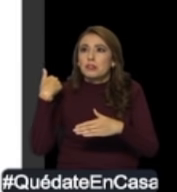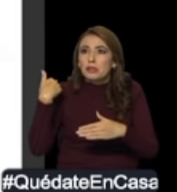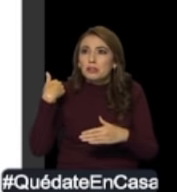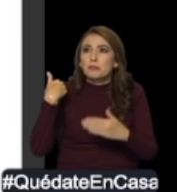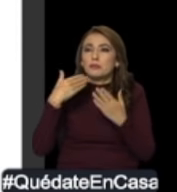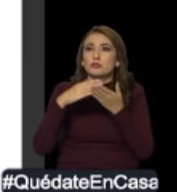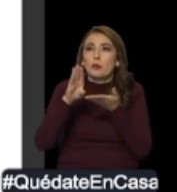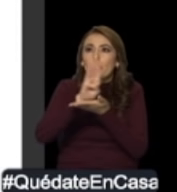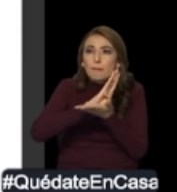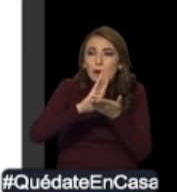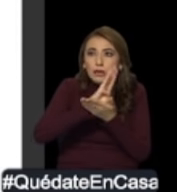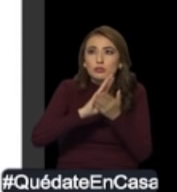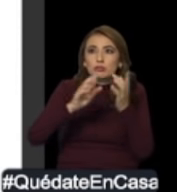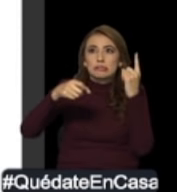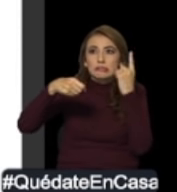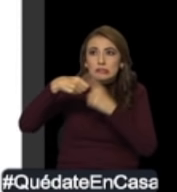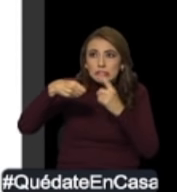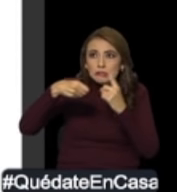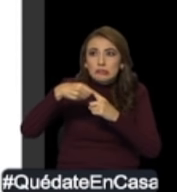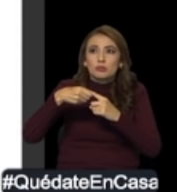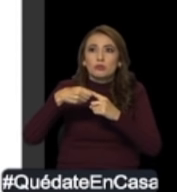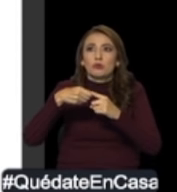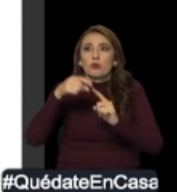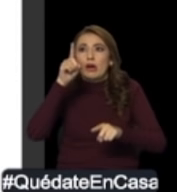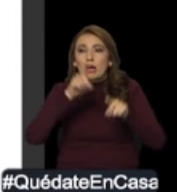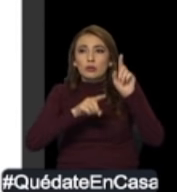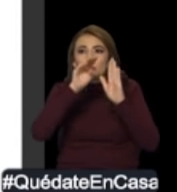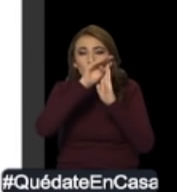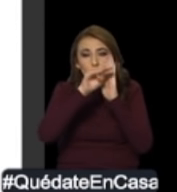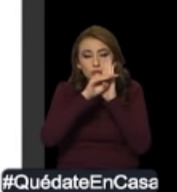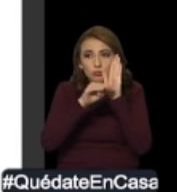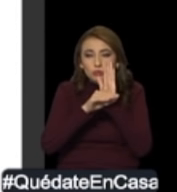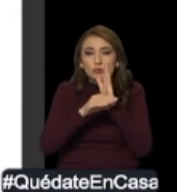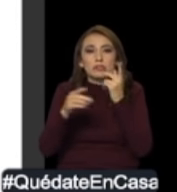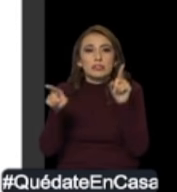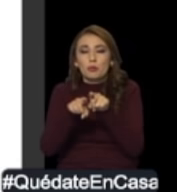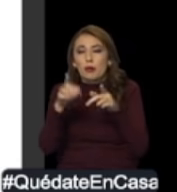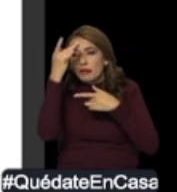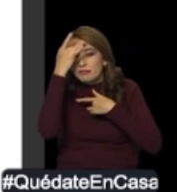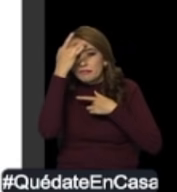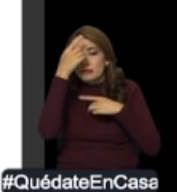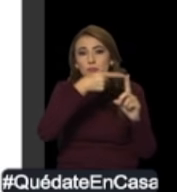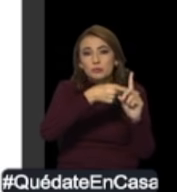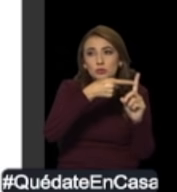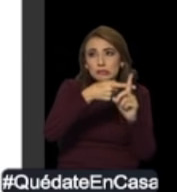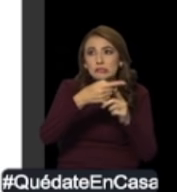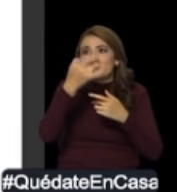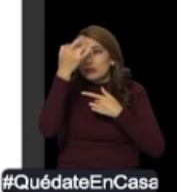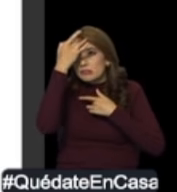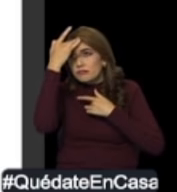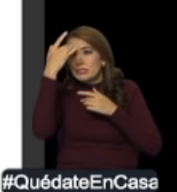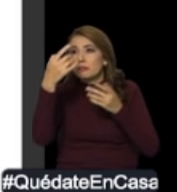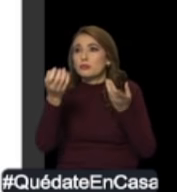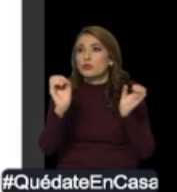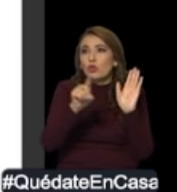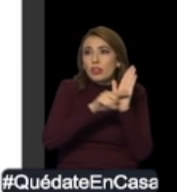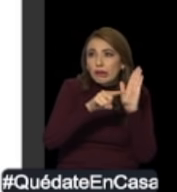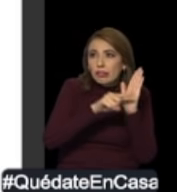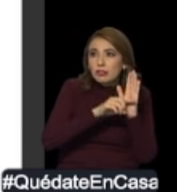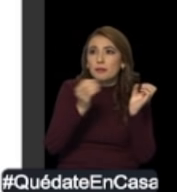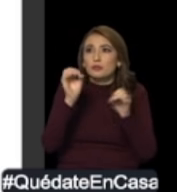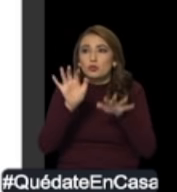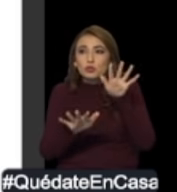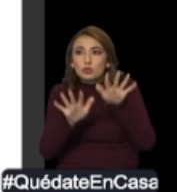dividiendo los casos en confirmados, en descartados, en sospechosos y su respectivo total, de acuerdo exactamente lo mismo